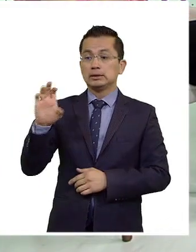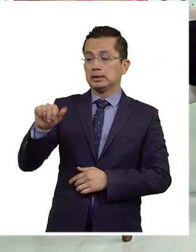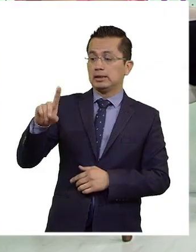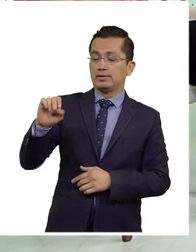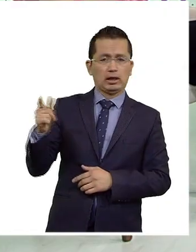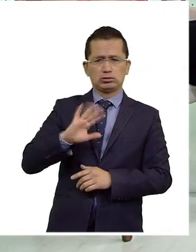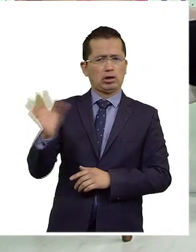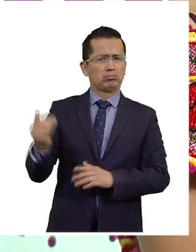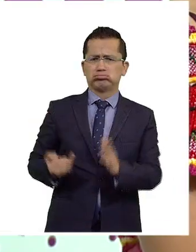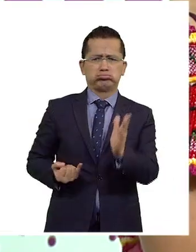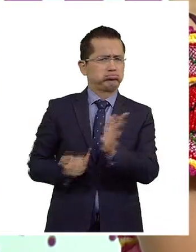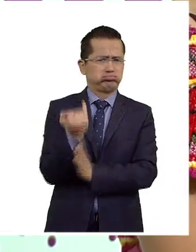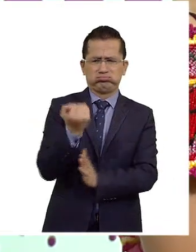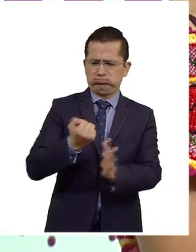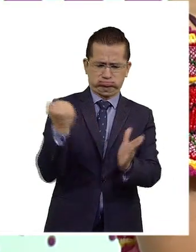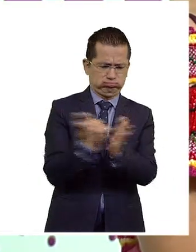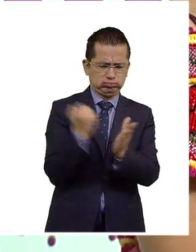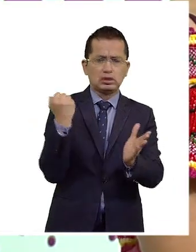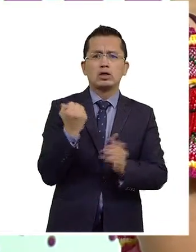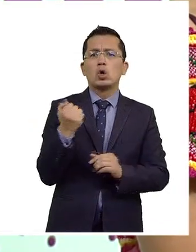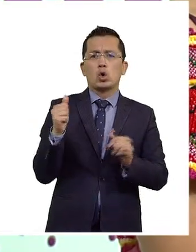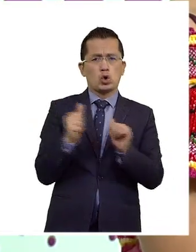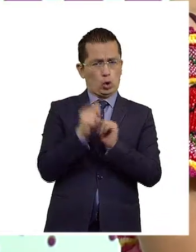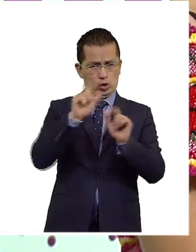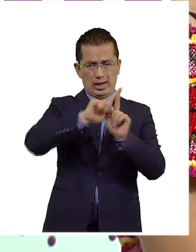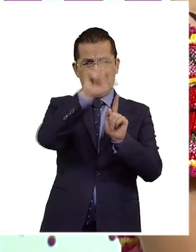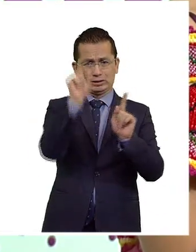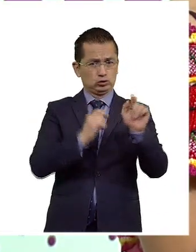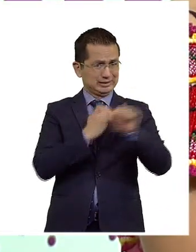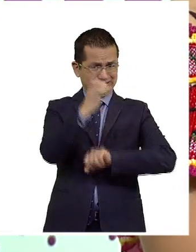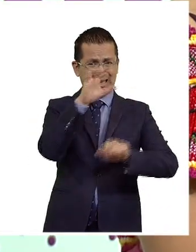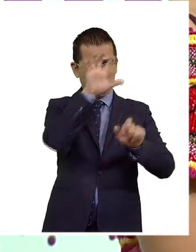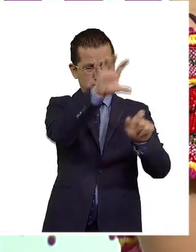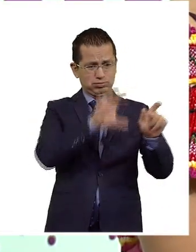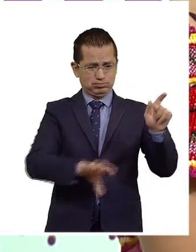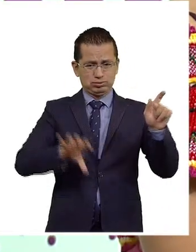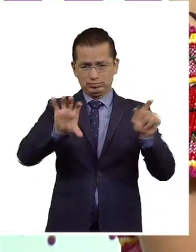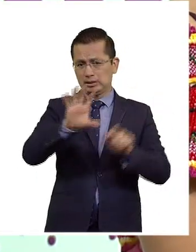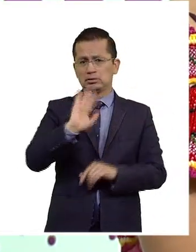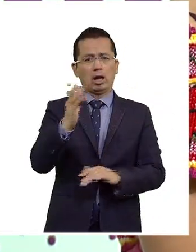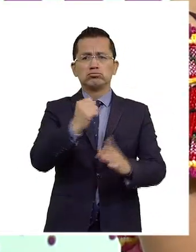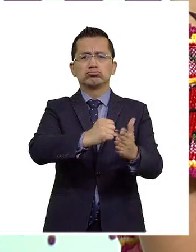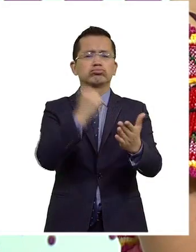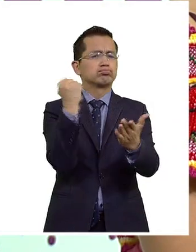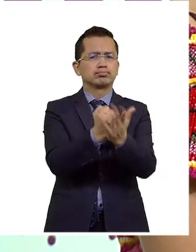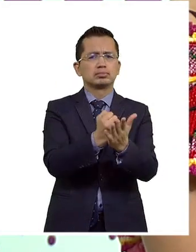Y además ahora, por fortuna, en un estado de la República en el que ahora es una opción